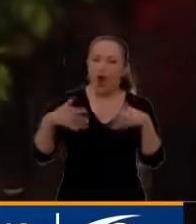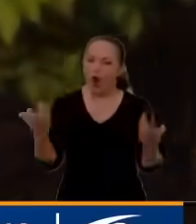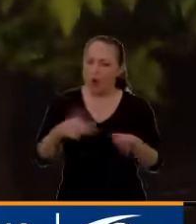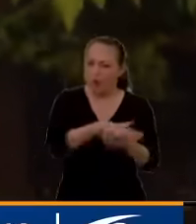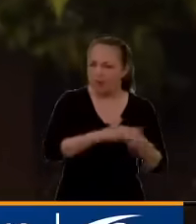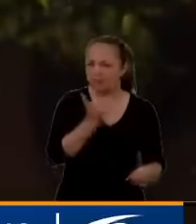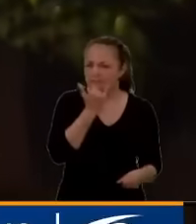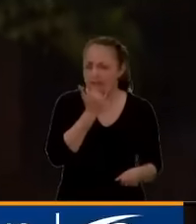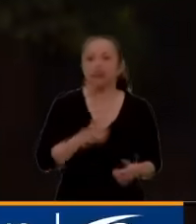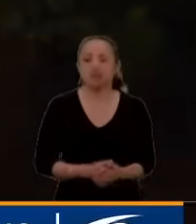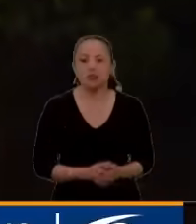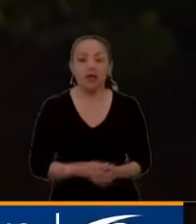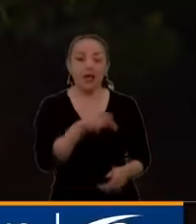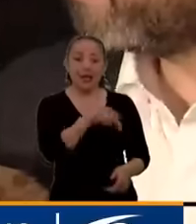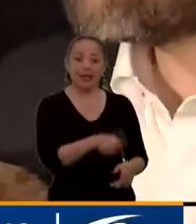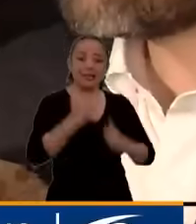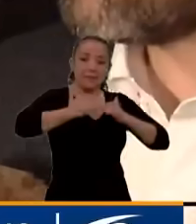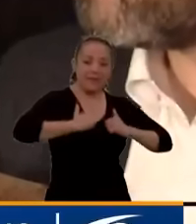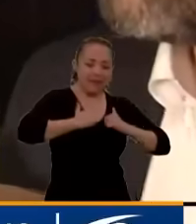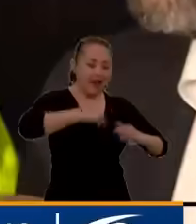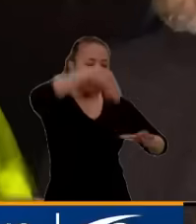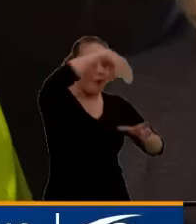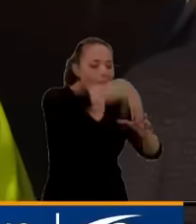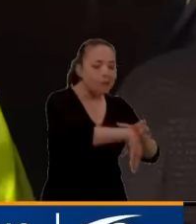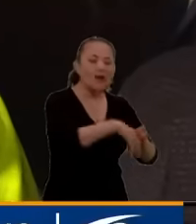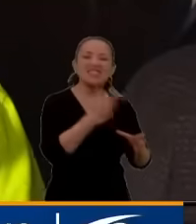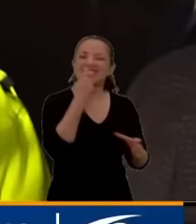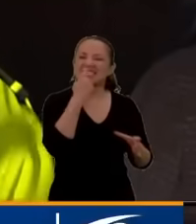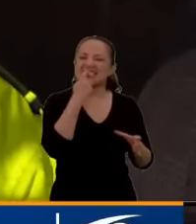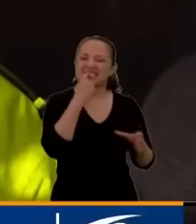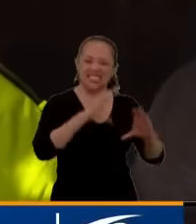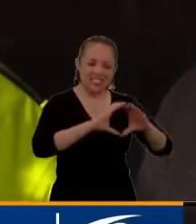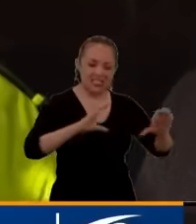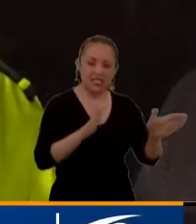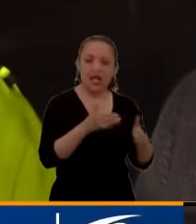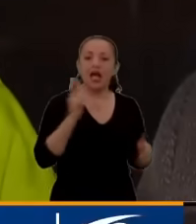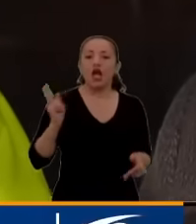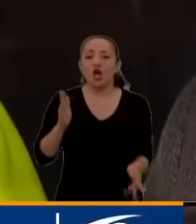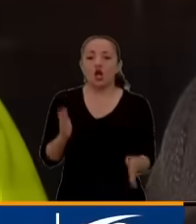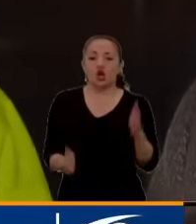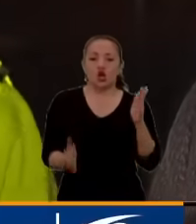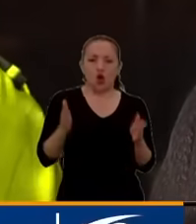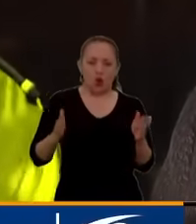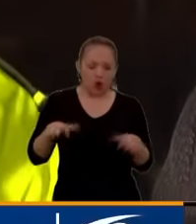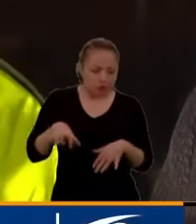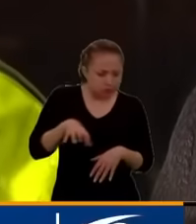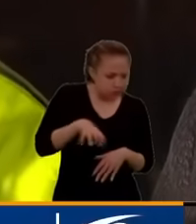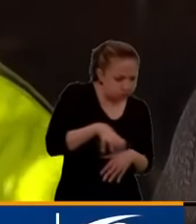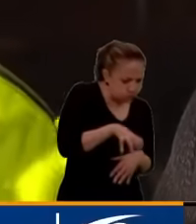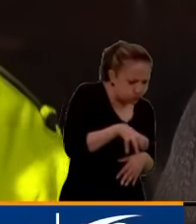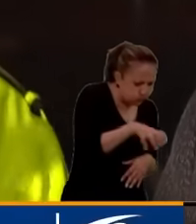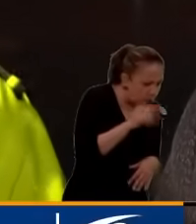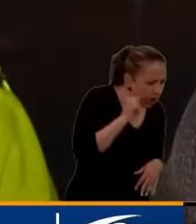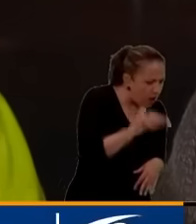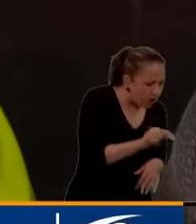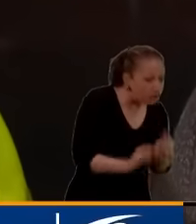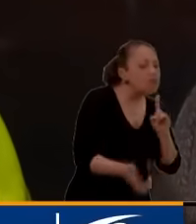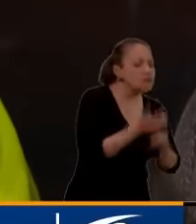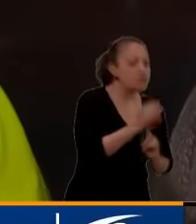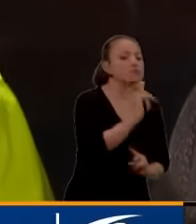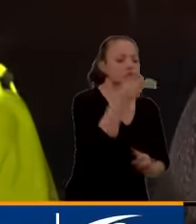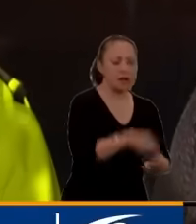maleta hay una caja metálica. Nuestro robot, al analizar, verifica que hay un elemento explosivo del